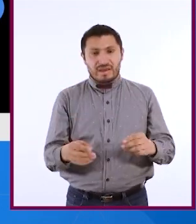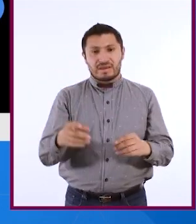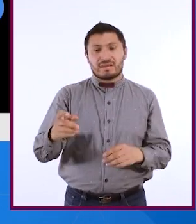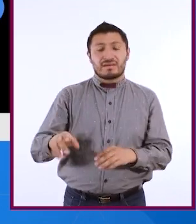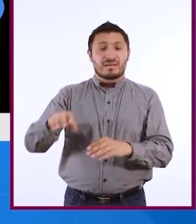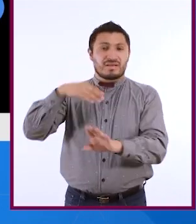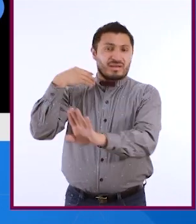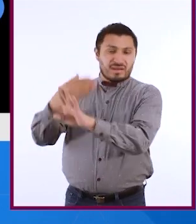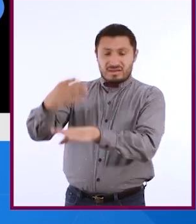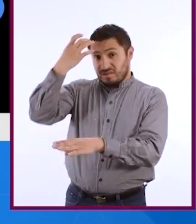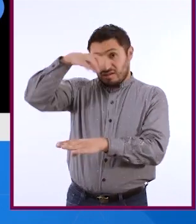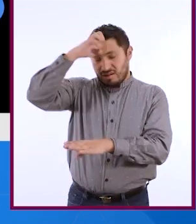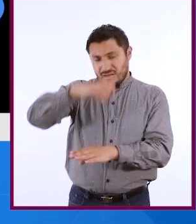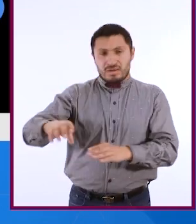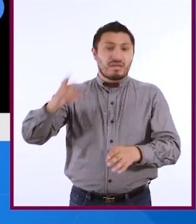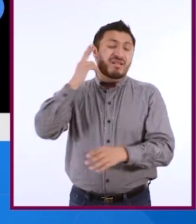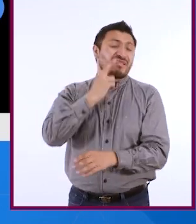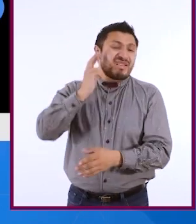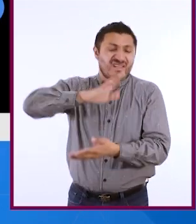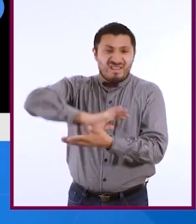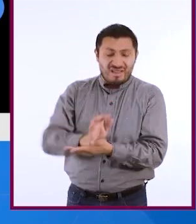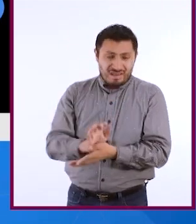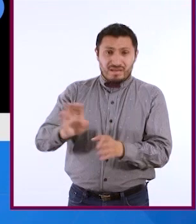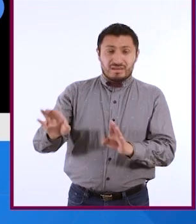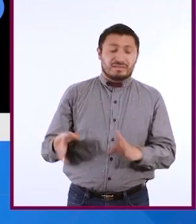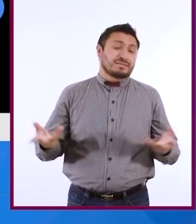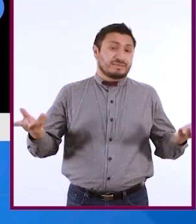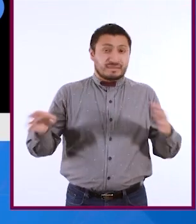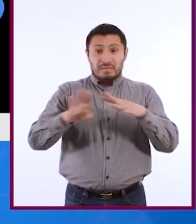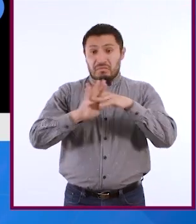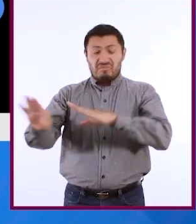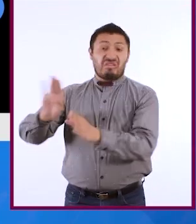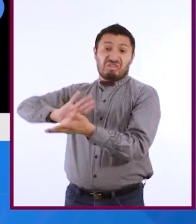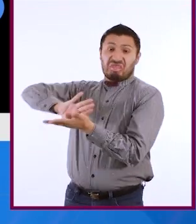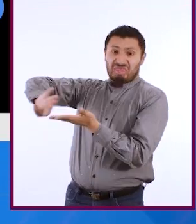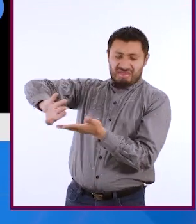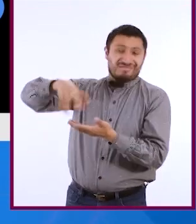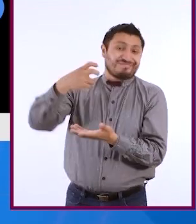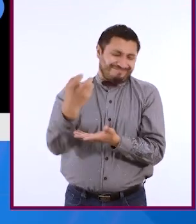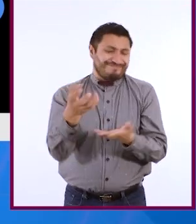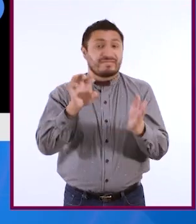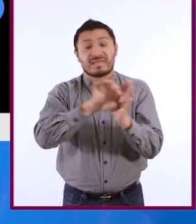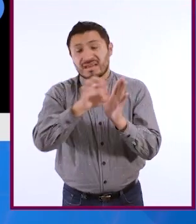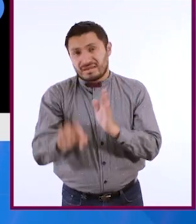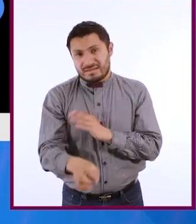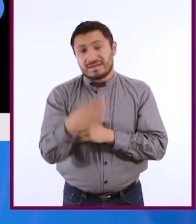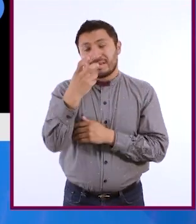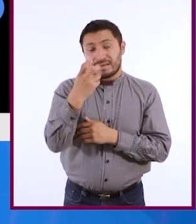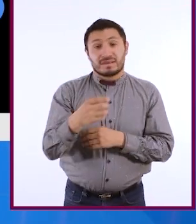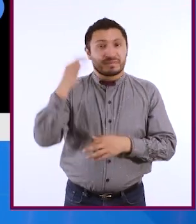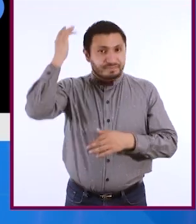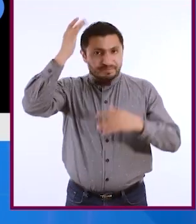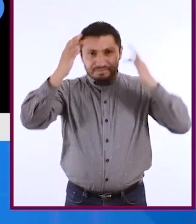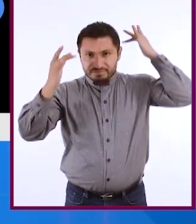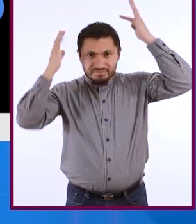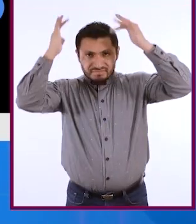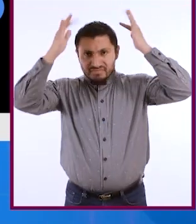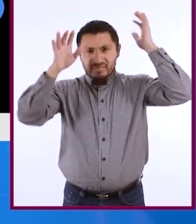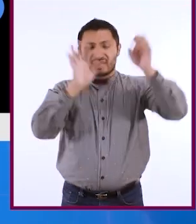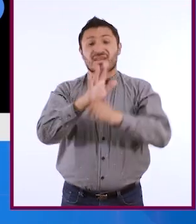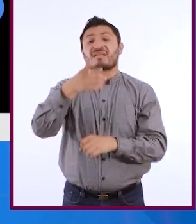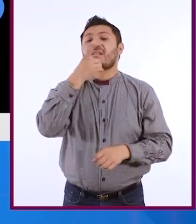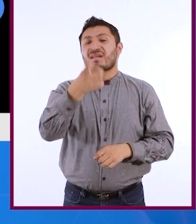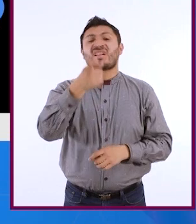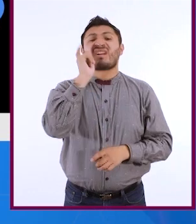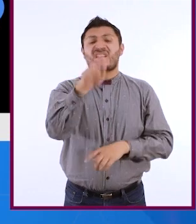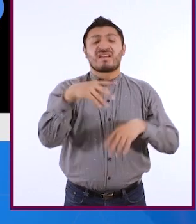xenófobos o racistas, ¿no? Anti-inmigrantes, por ejemplo. Y eso, pues hay que analizarlo críticamente, ¿no? ¿Qué nos están diciendo?